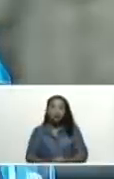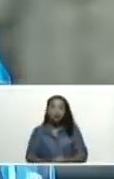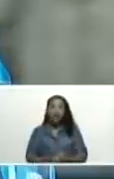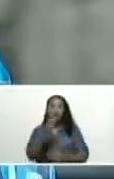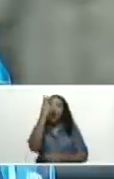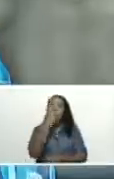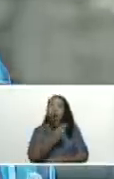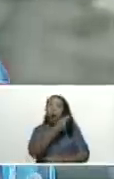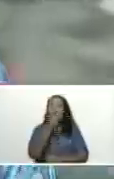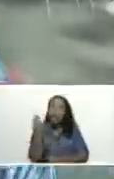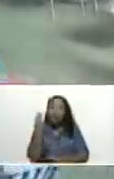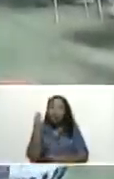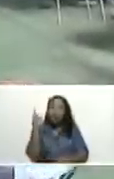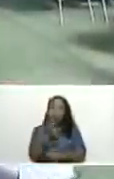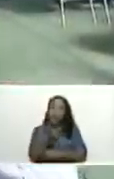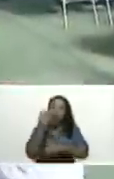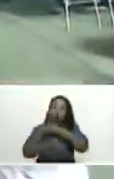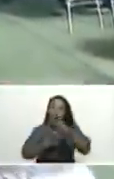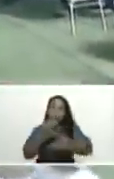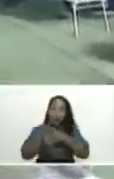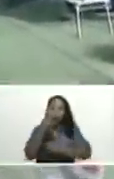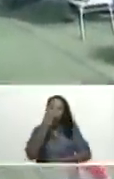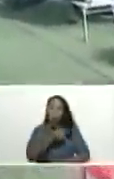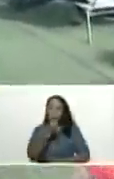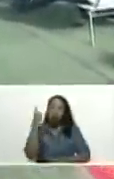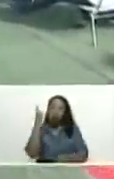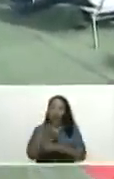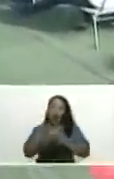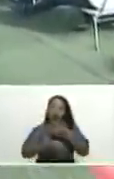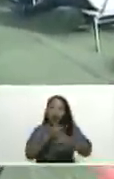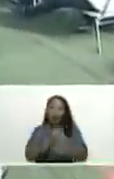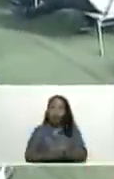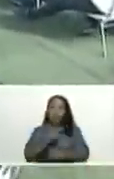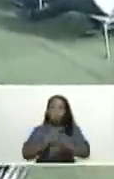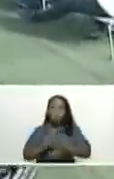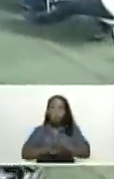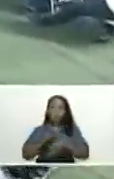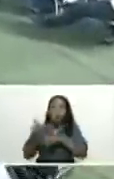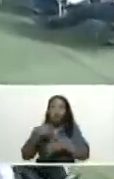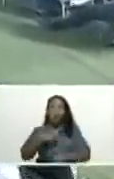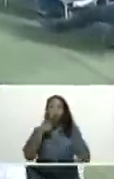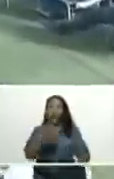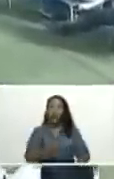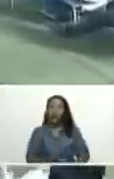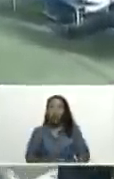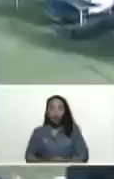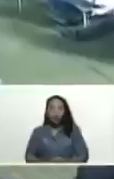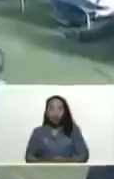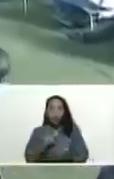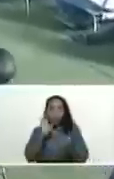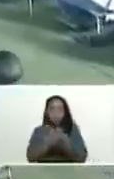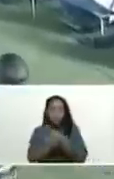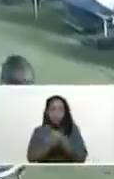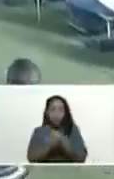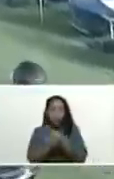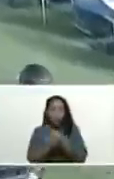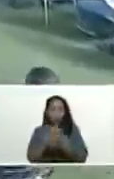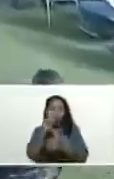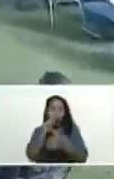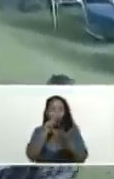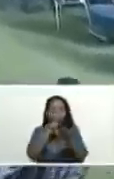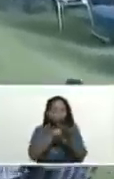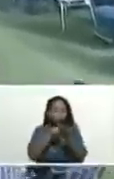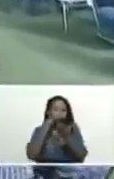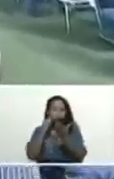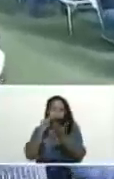compromiso que tenemos, es un compromiso. Por eso les digo, compañeros, es un pulso